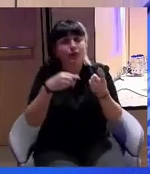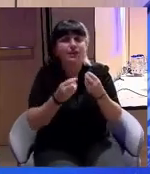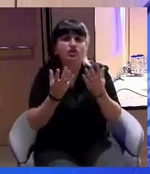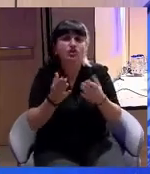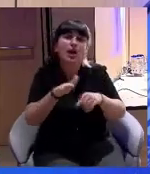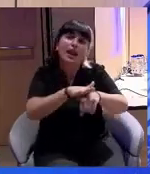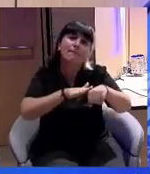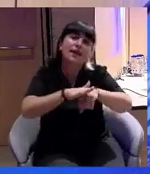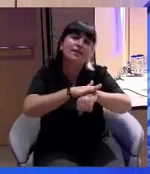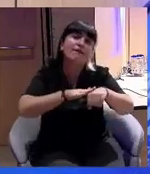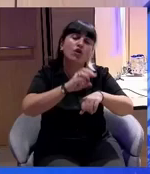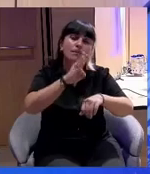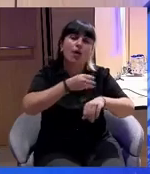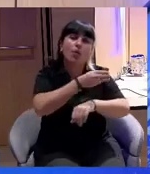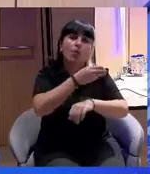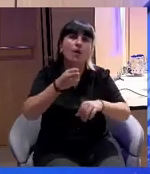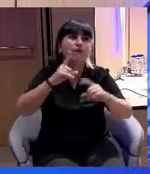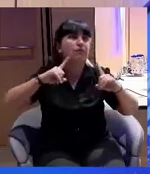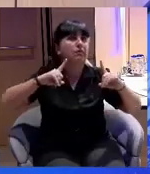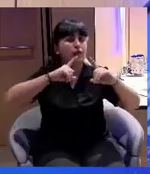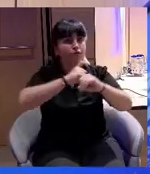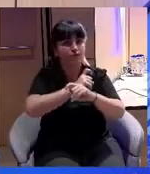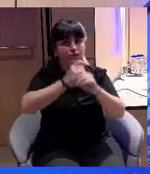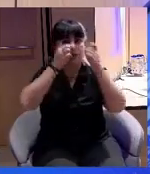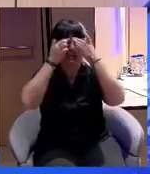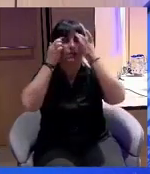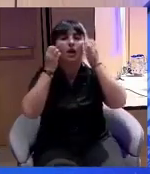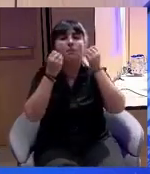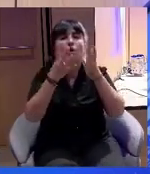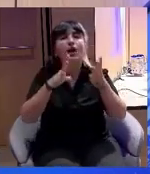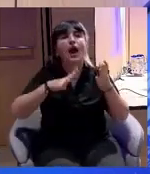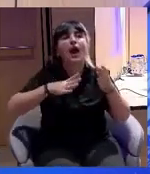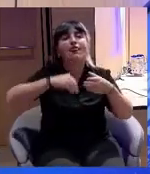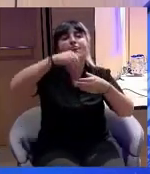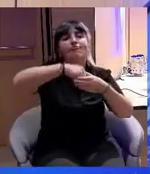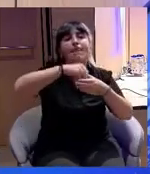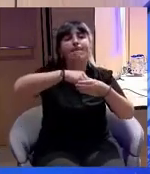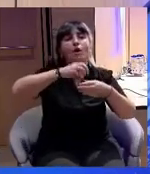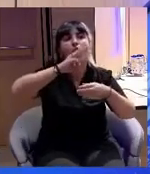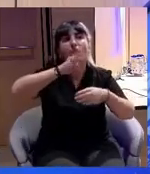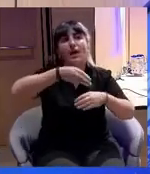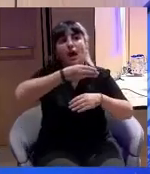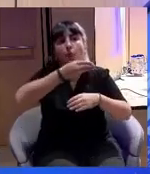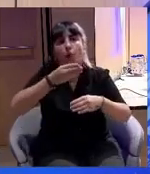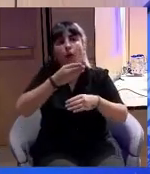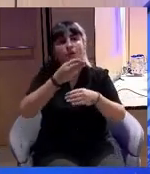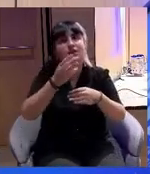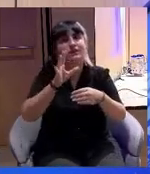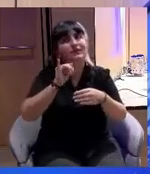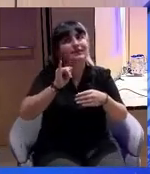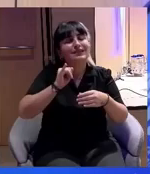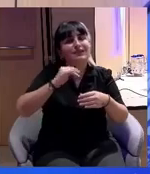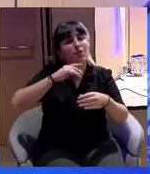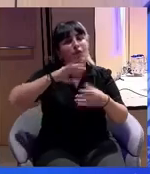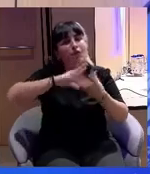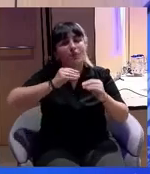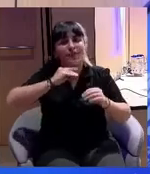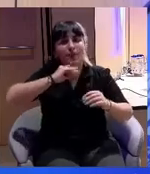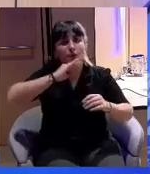degradación democrática que hay Porque es un un caudal de dinero que se mete ahí de una forma incluso muy